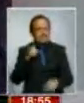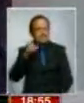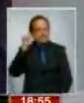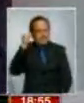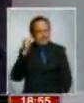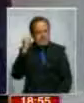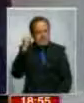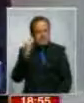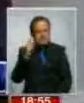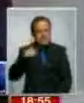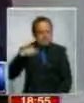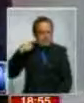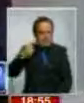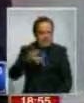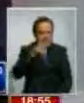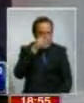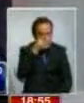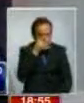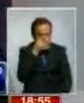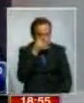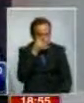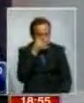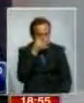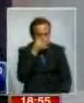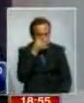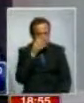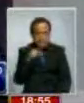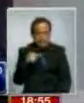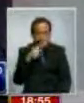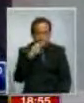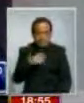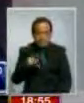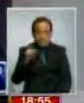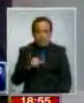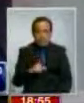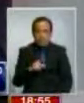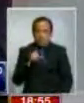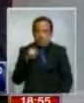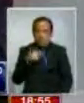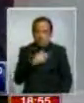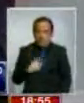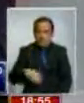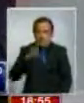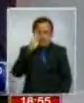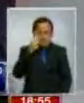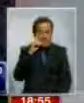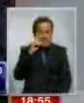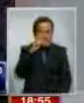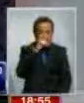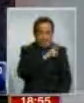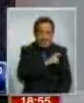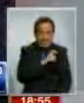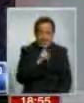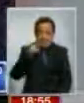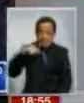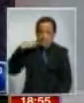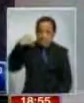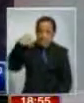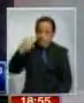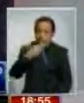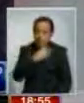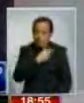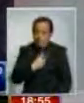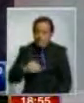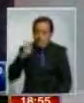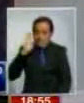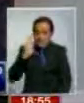próxima presidencial. Vamos a estar terminando un gobierno que se promete complicado. El próximo presidente de Chile tiene que tener muchas